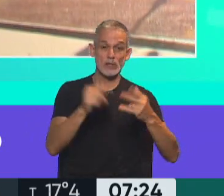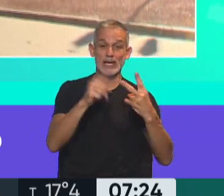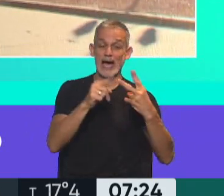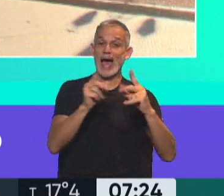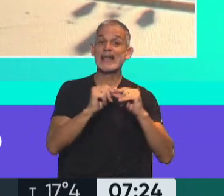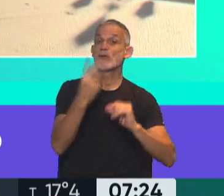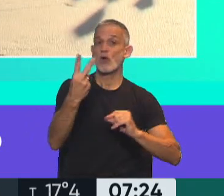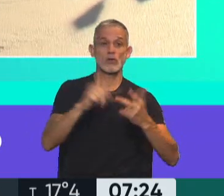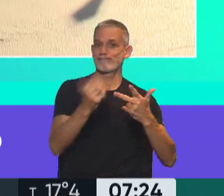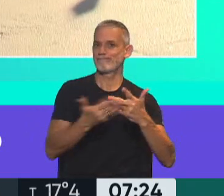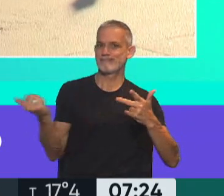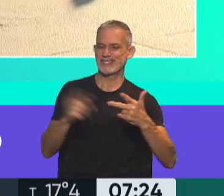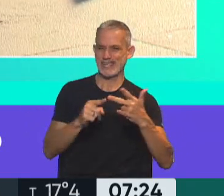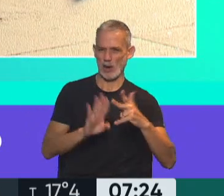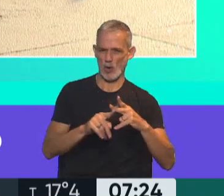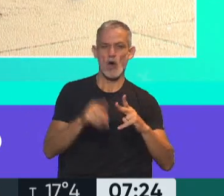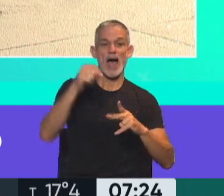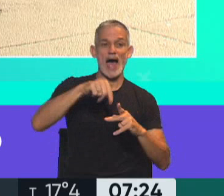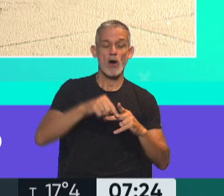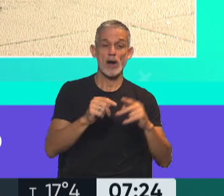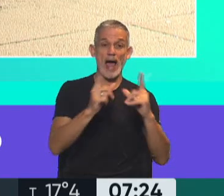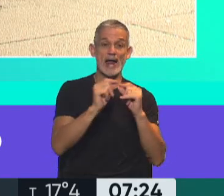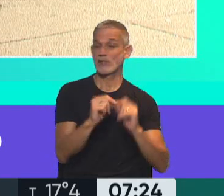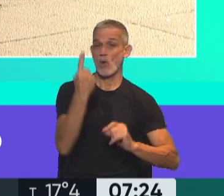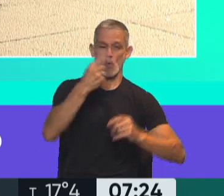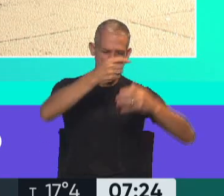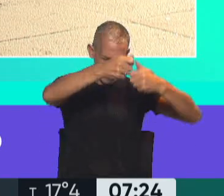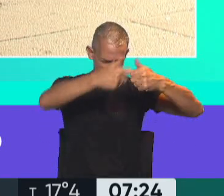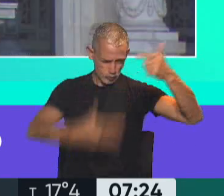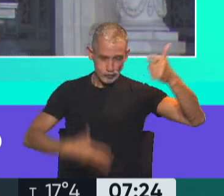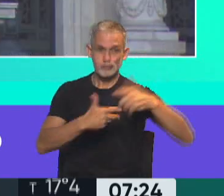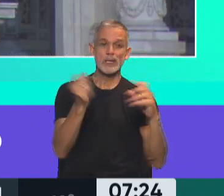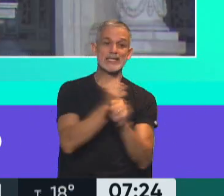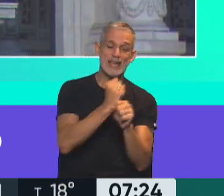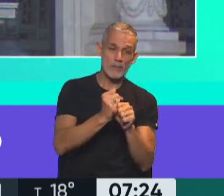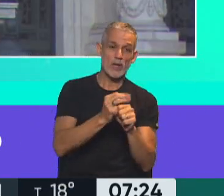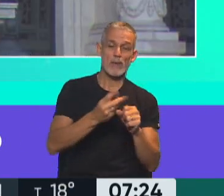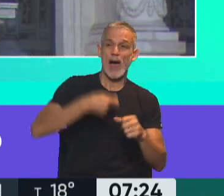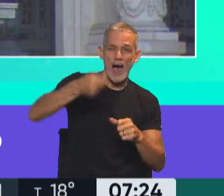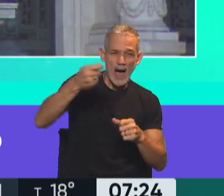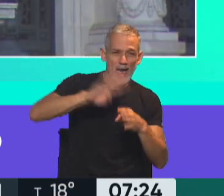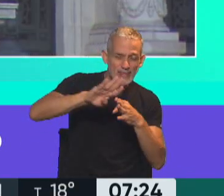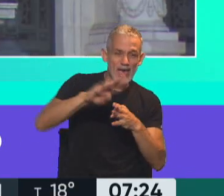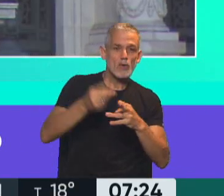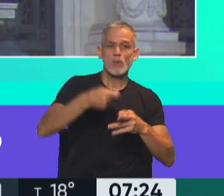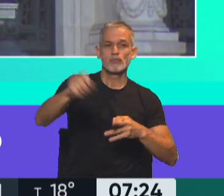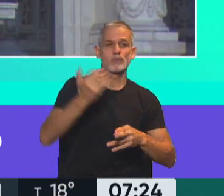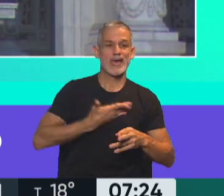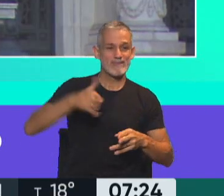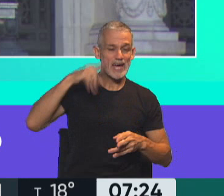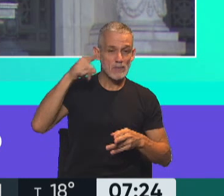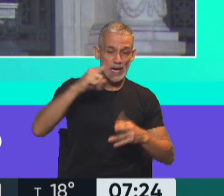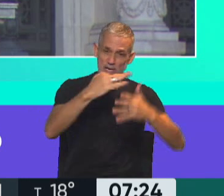ya no está más y ahora hay todo un gran artículo que dice se aprueba el refinanciamiento con el fondo monetario